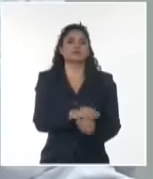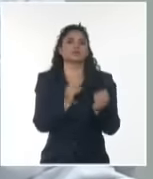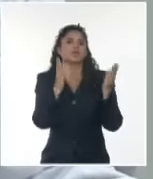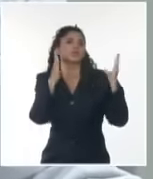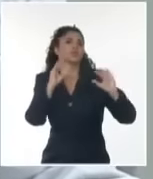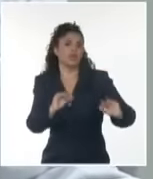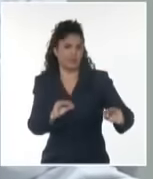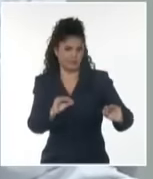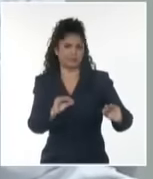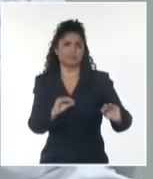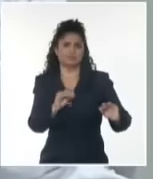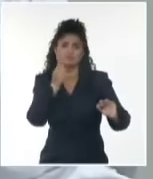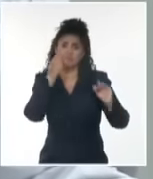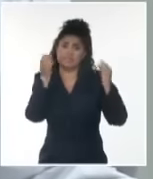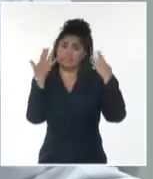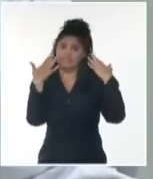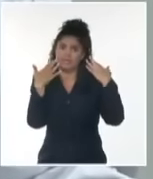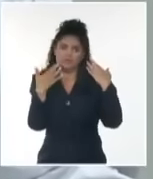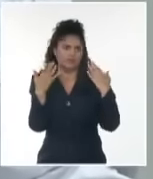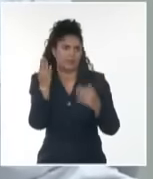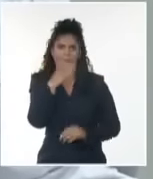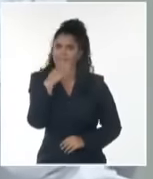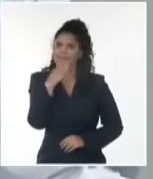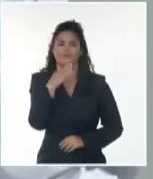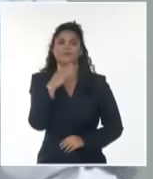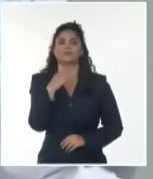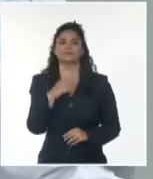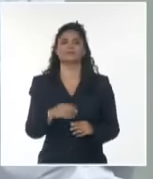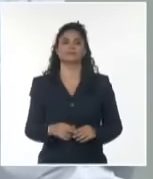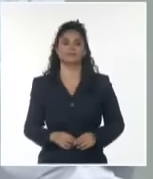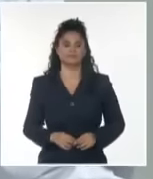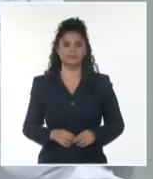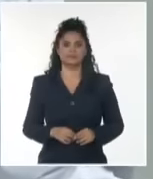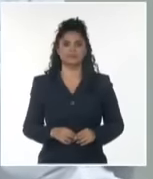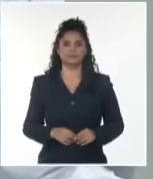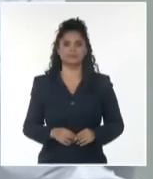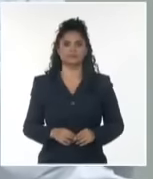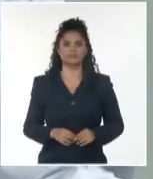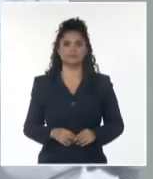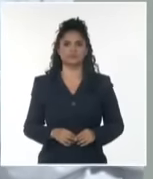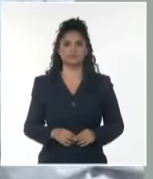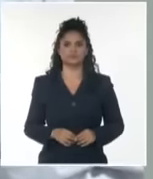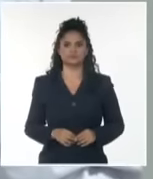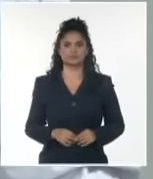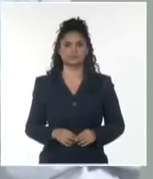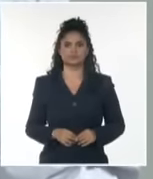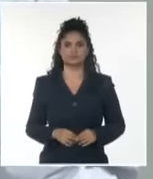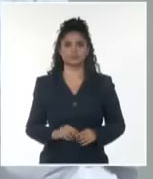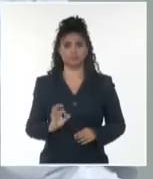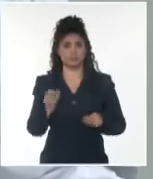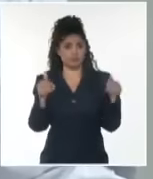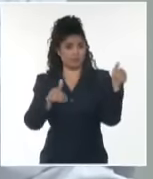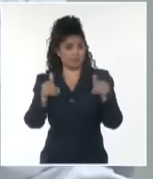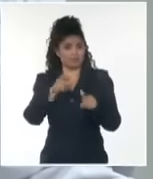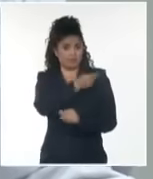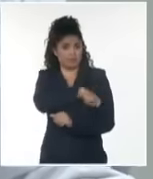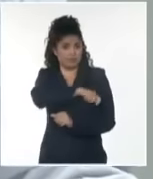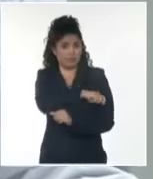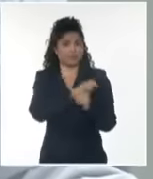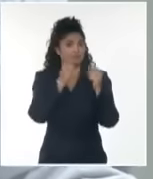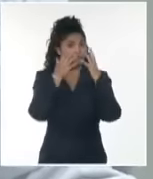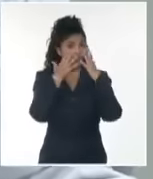muchas veces, fundamentalmente. Que además lo peor de todo, y es por lo que la participación popular es